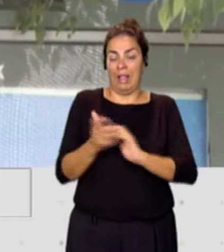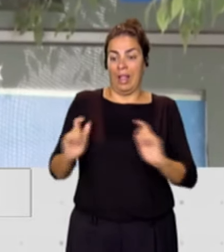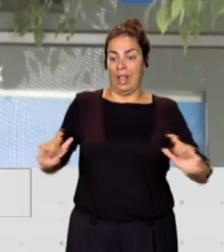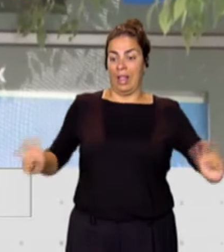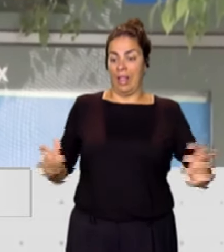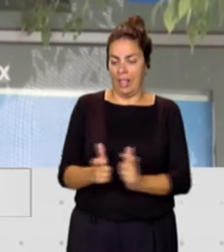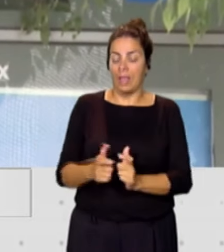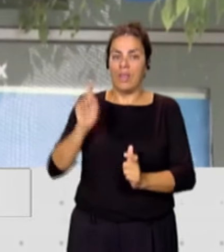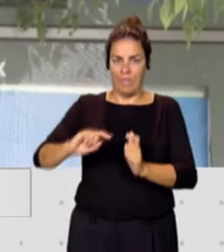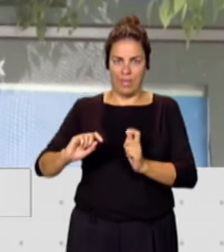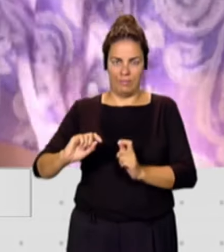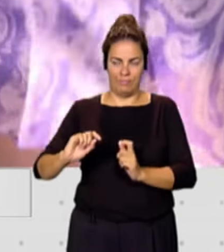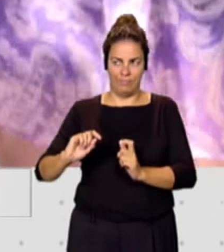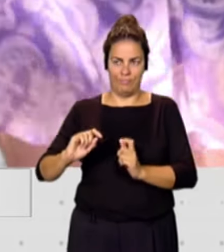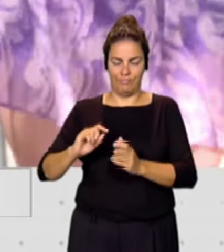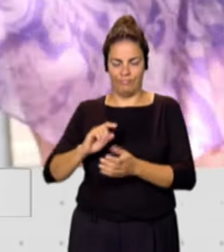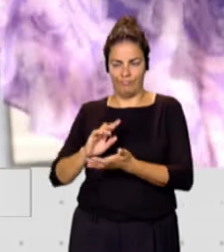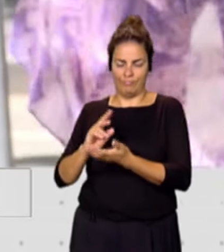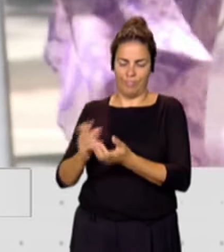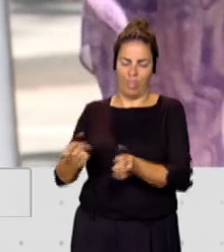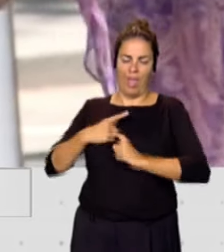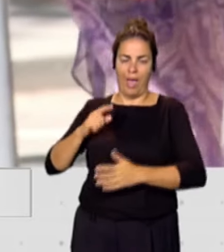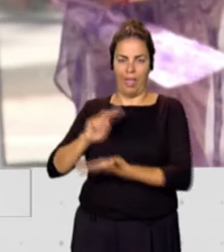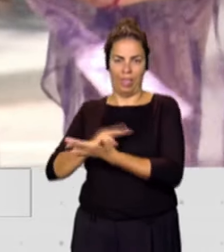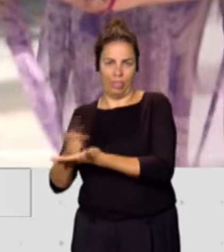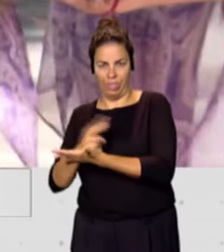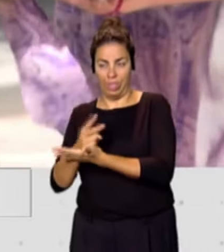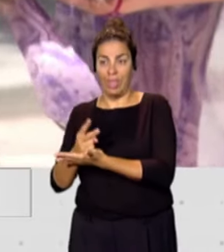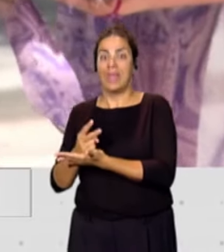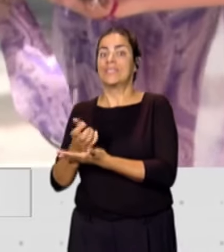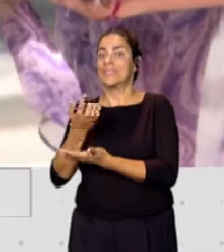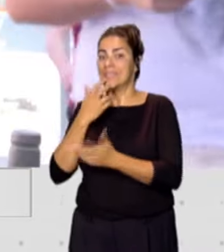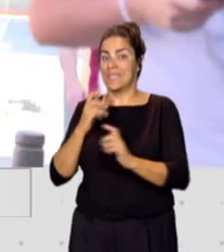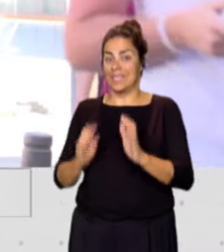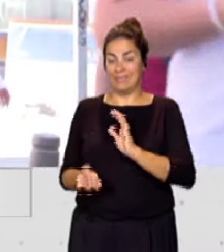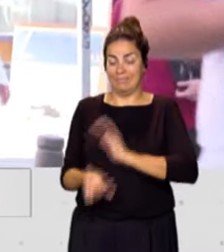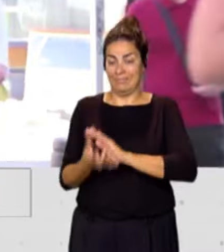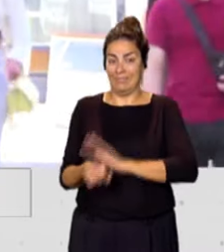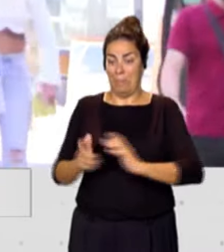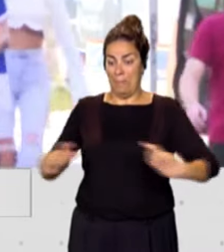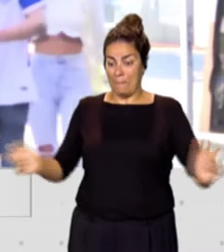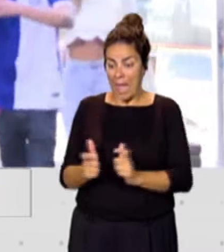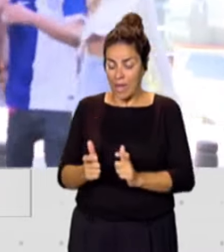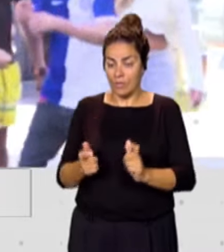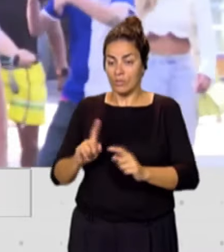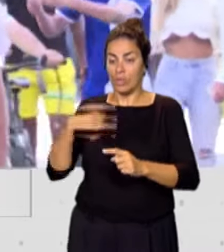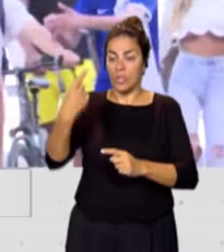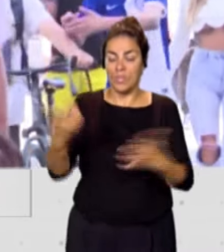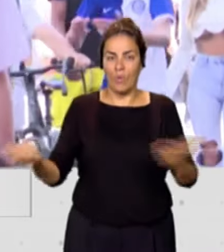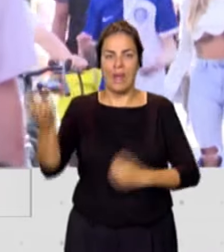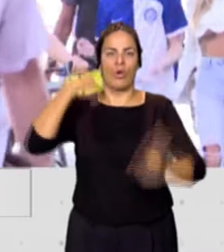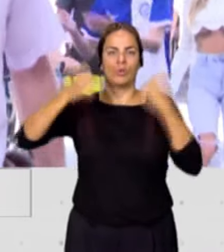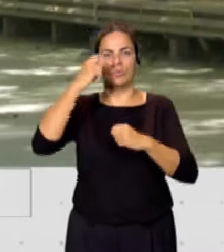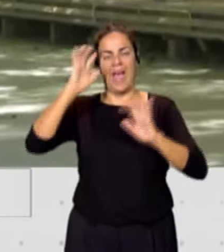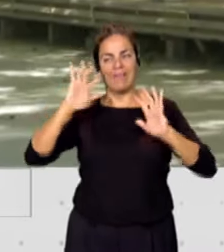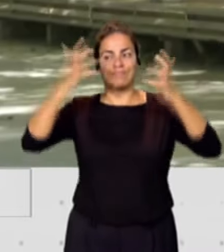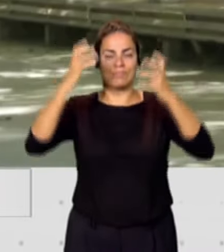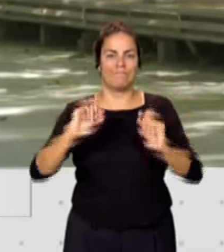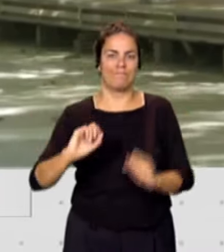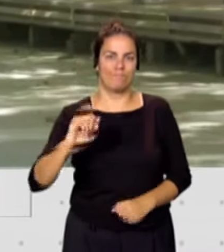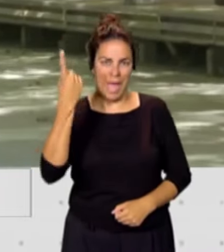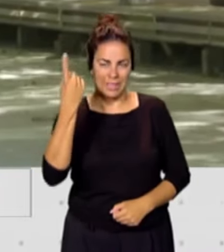calidad del sueño lo que generan es que también haya mayor tendencia a conductas agresivas también podemos destacar un estudio que se hizo en 2016 con una aa de calor en